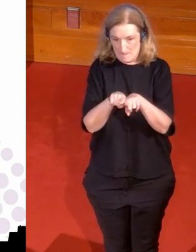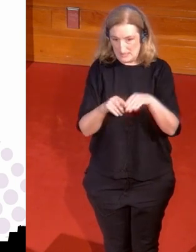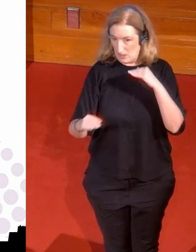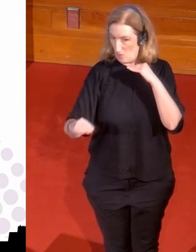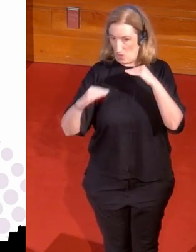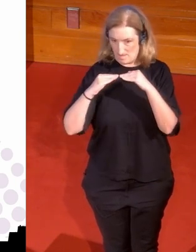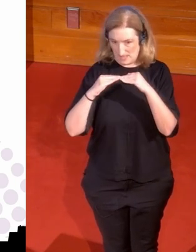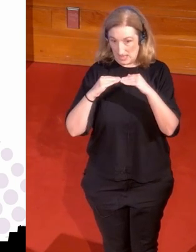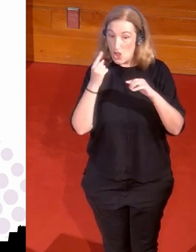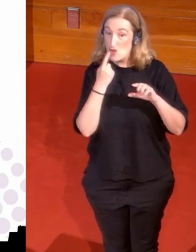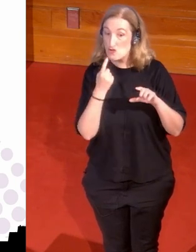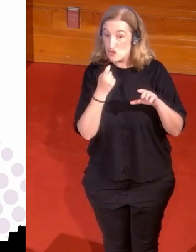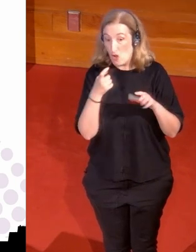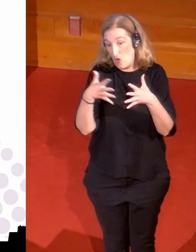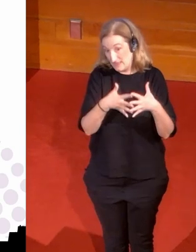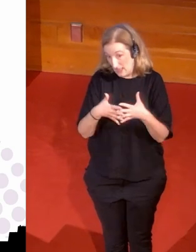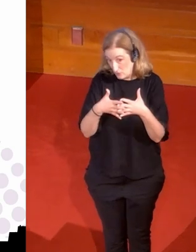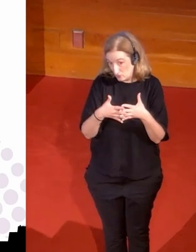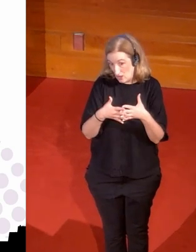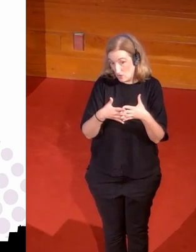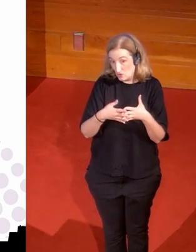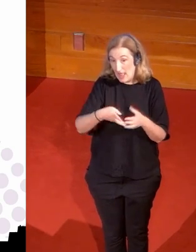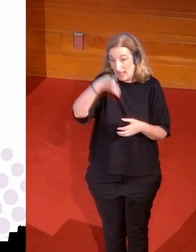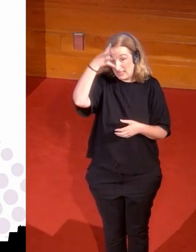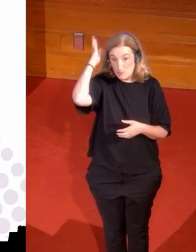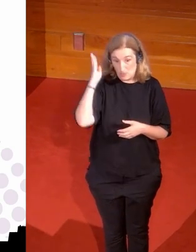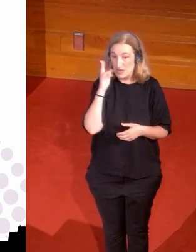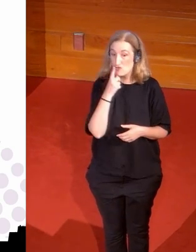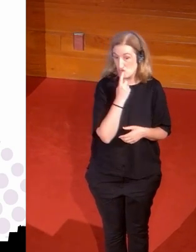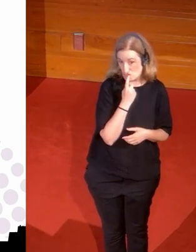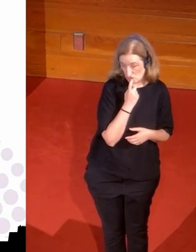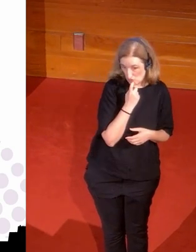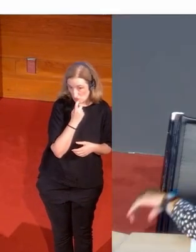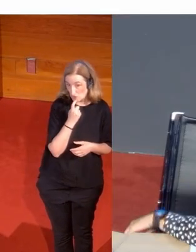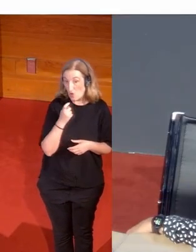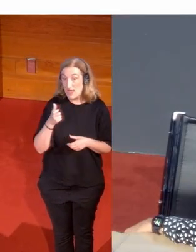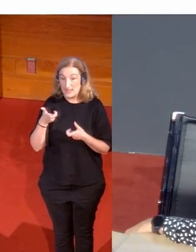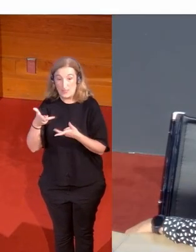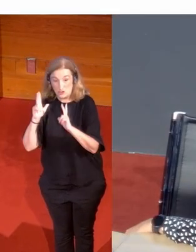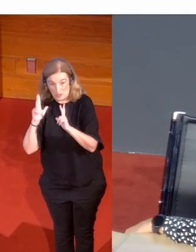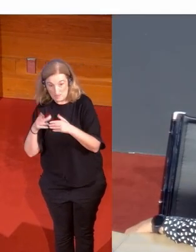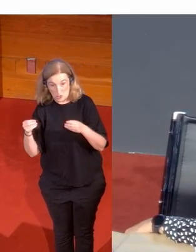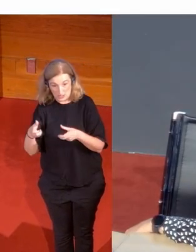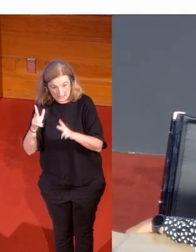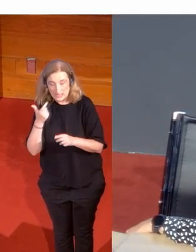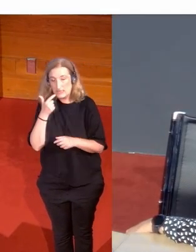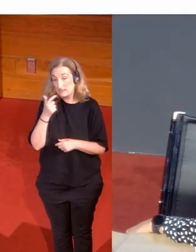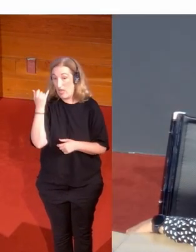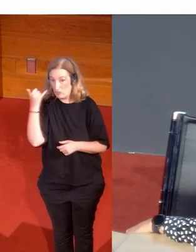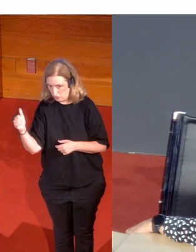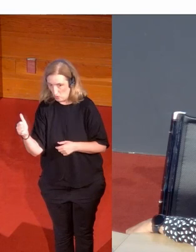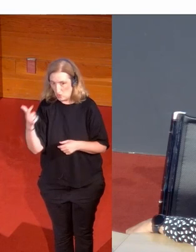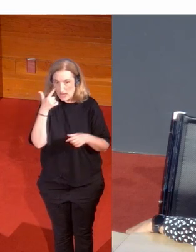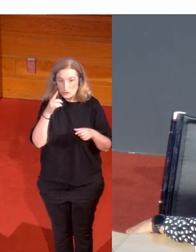entonces en rojo porque en Estados Unidos el color de los republicanos es el rojo y el de los demócratas el azul en rojo pues la